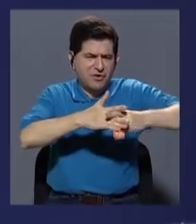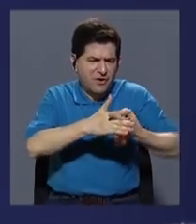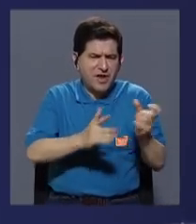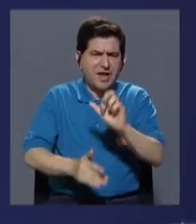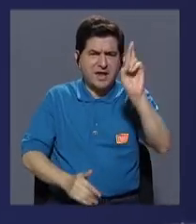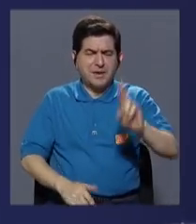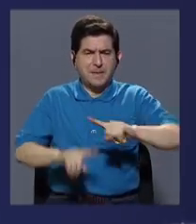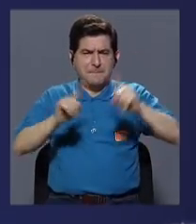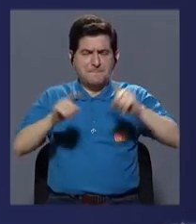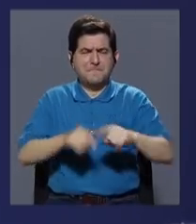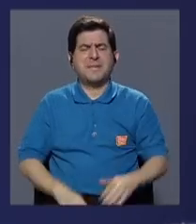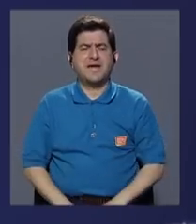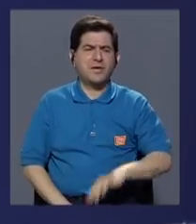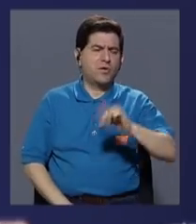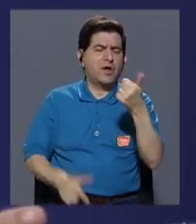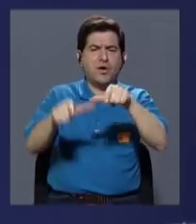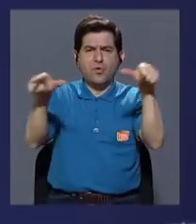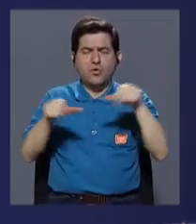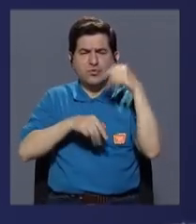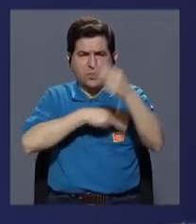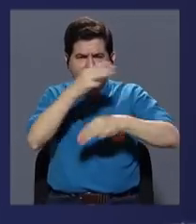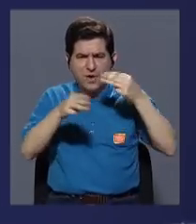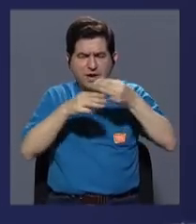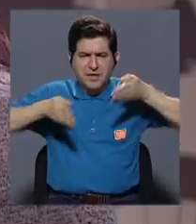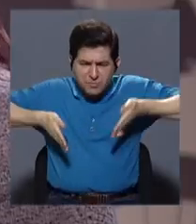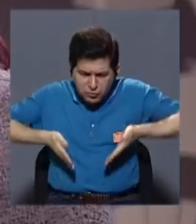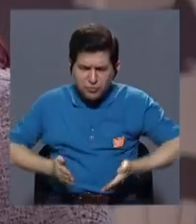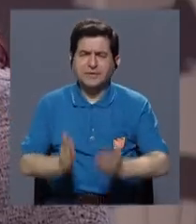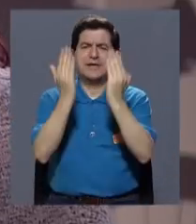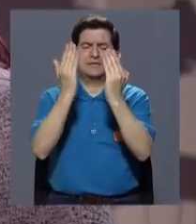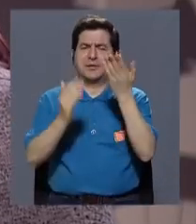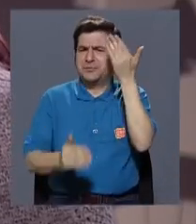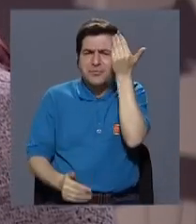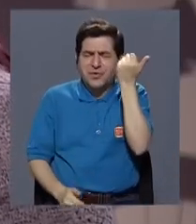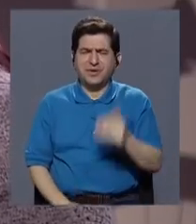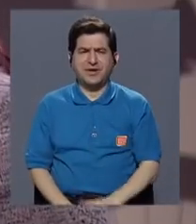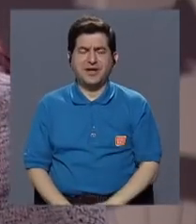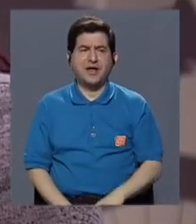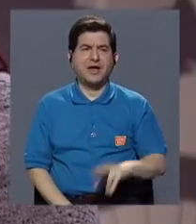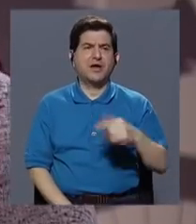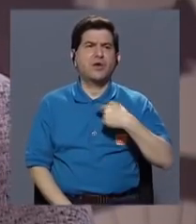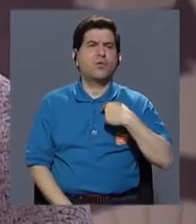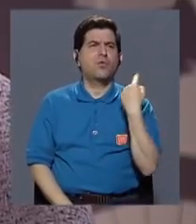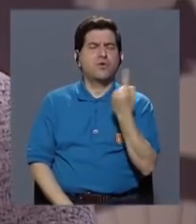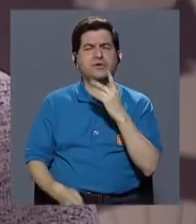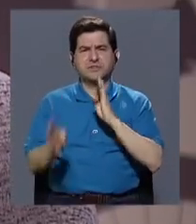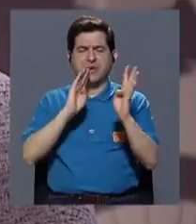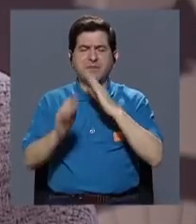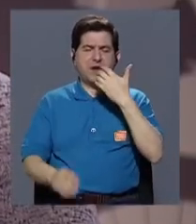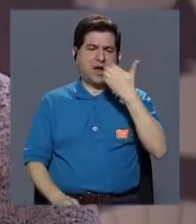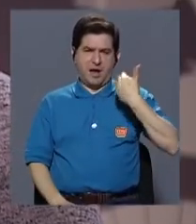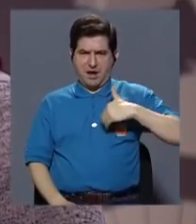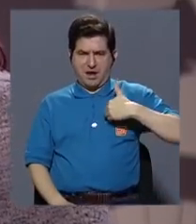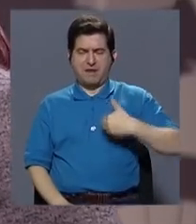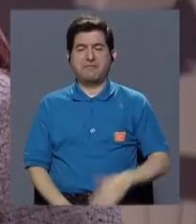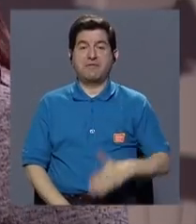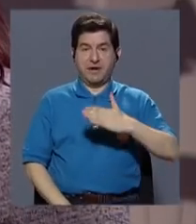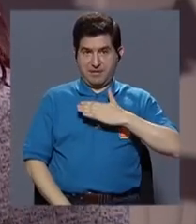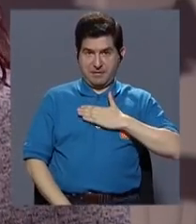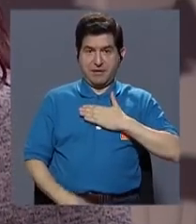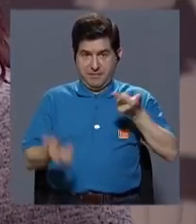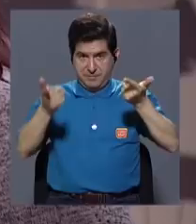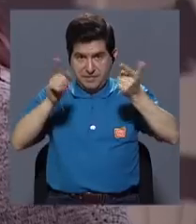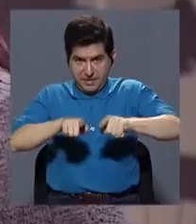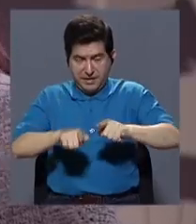costa rica y se parió al otro lado del mundo contanos un poco de eso bueno creo que no siempre habla de eso desde esos privilegios y realmente desde los